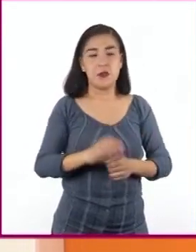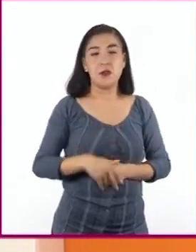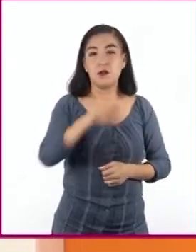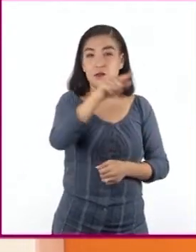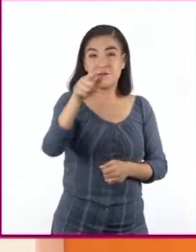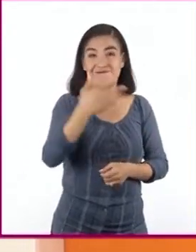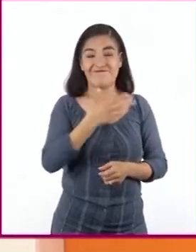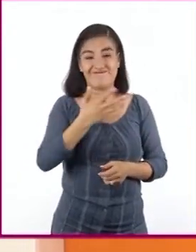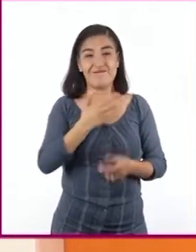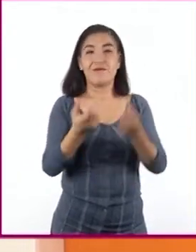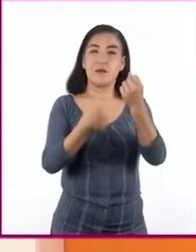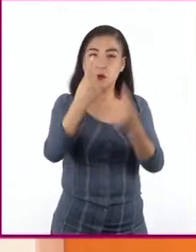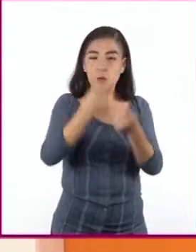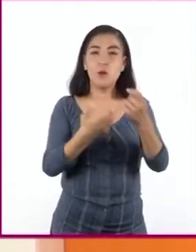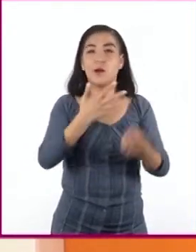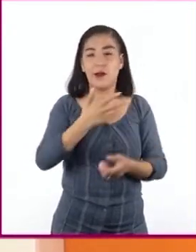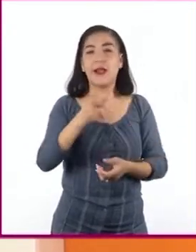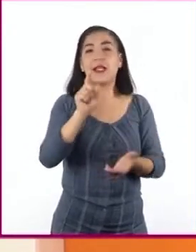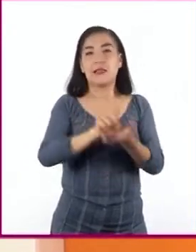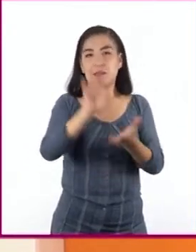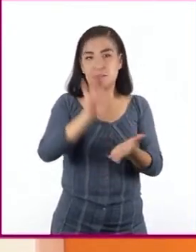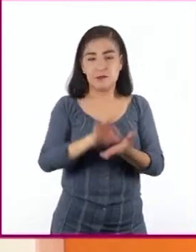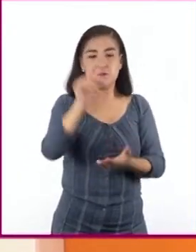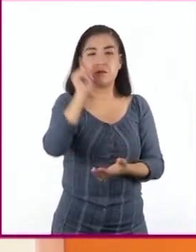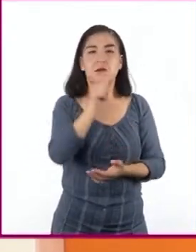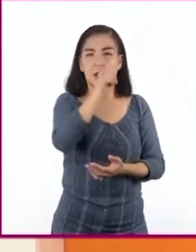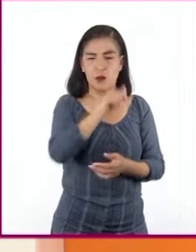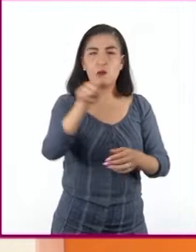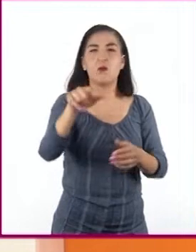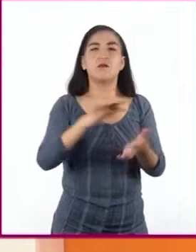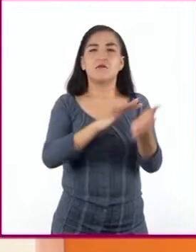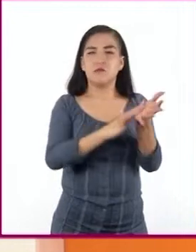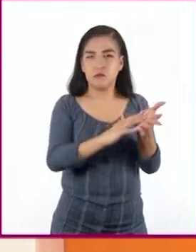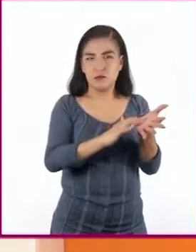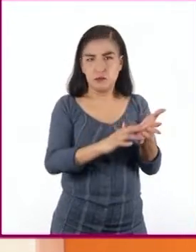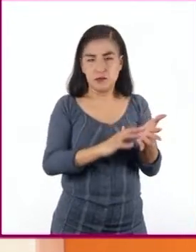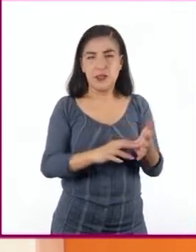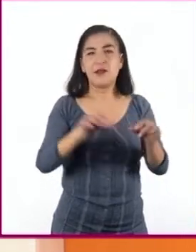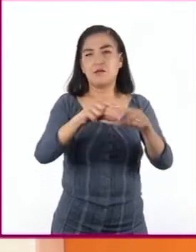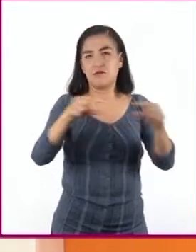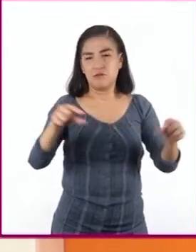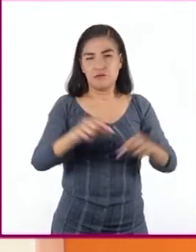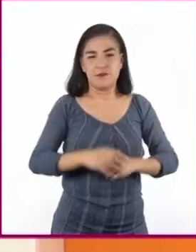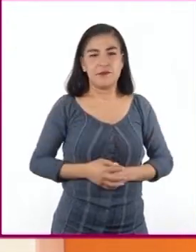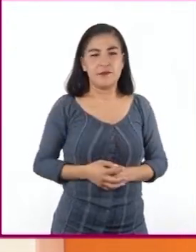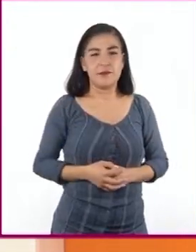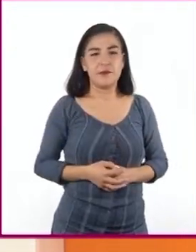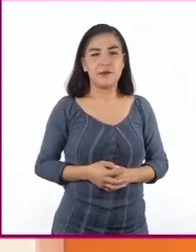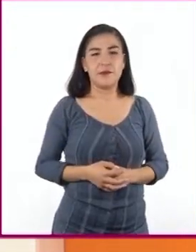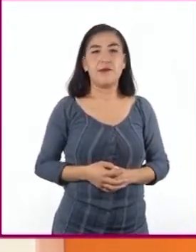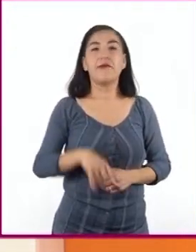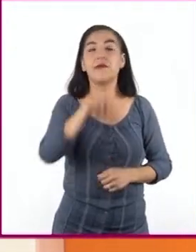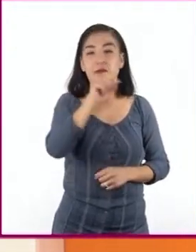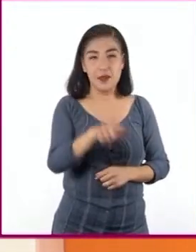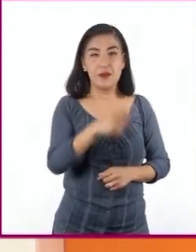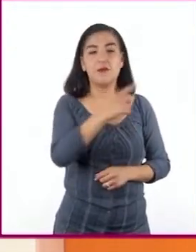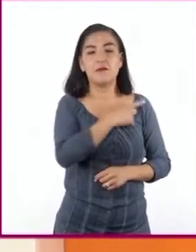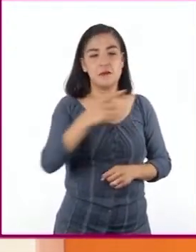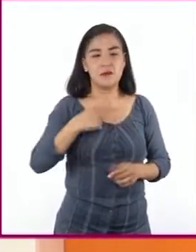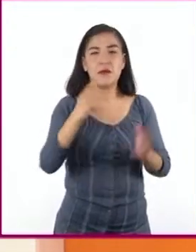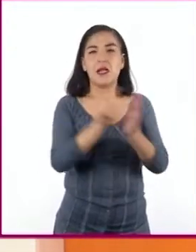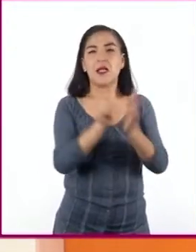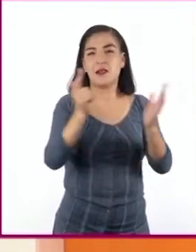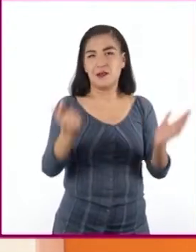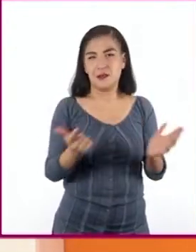visual, tengan a la mano sus hojas Leyer, punzón y regleta. Procuren también tener su libro